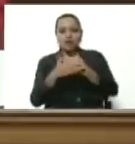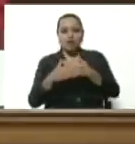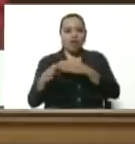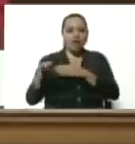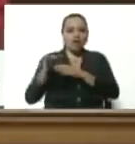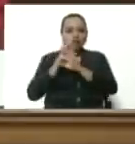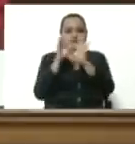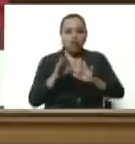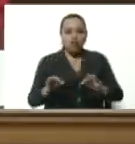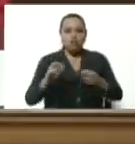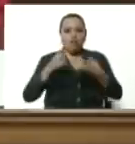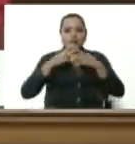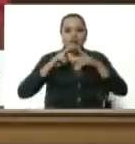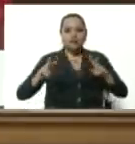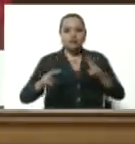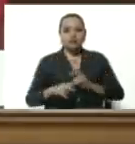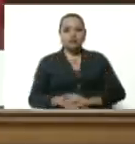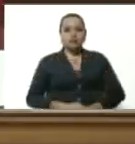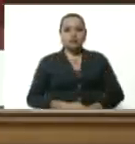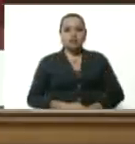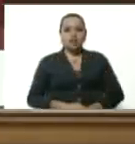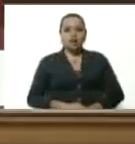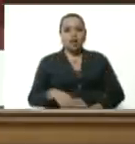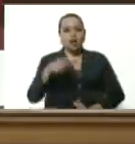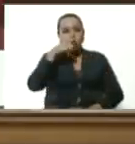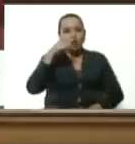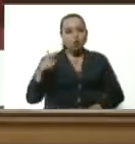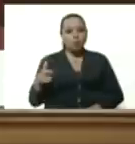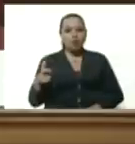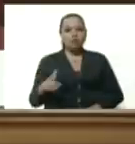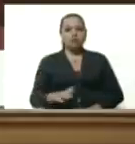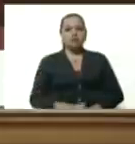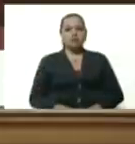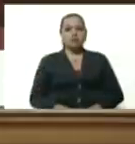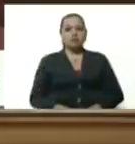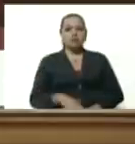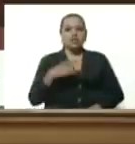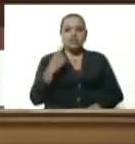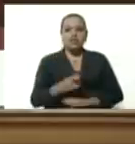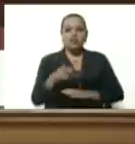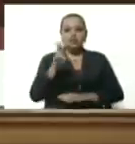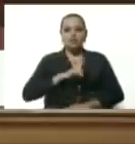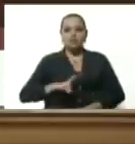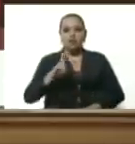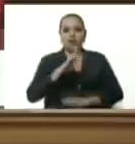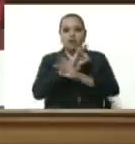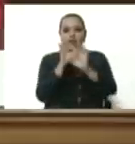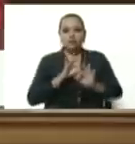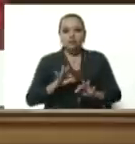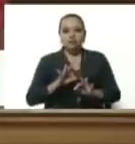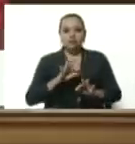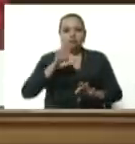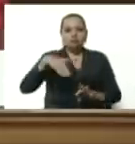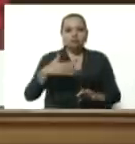pacíficas, a los pueblos no les queda de otra que utilizar los métodos para